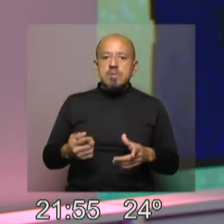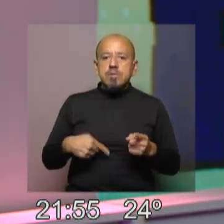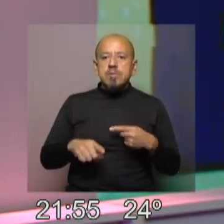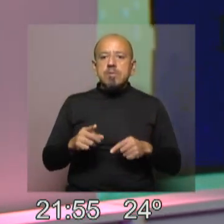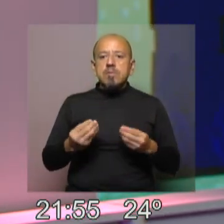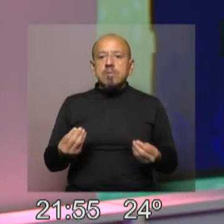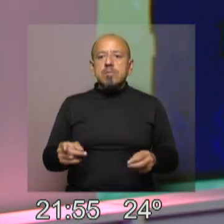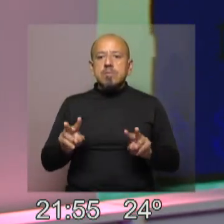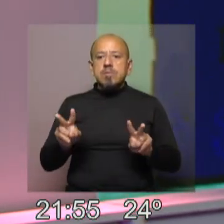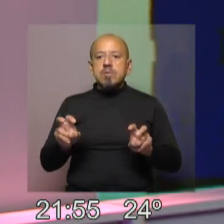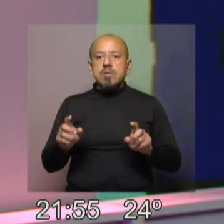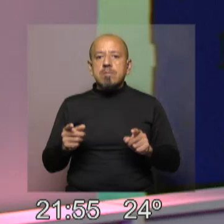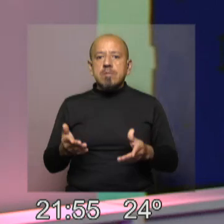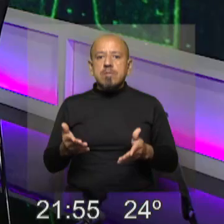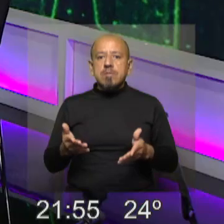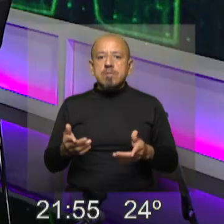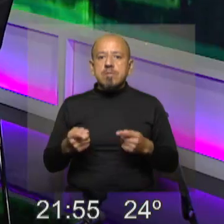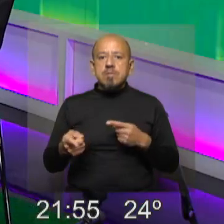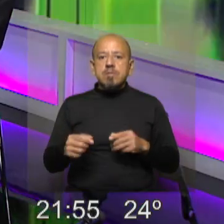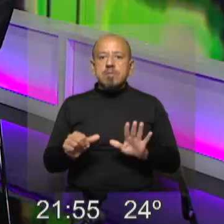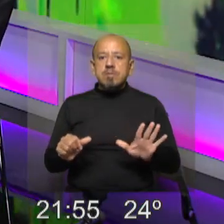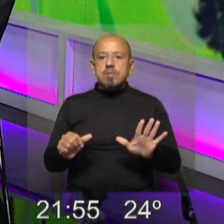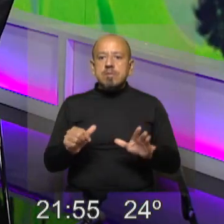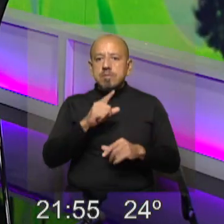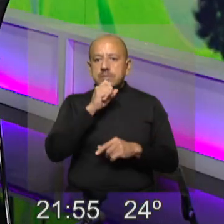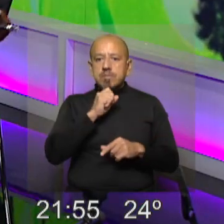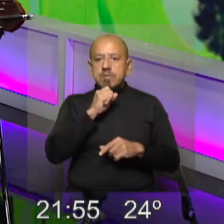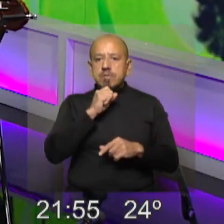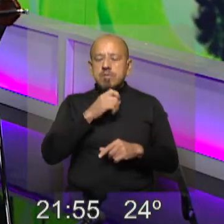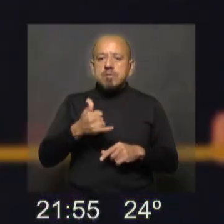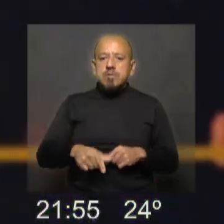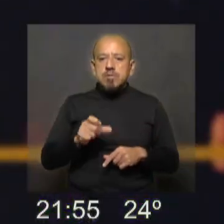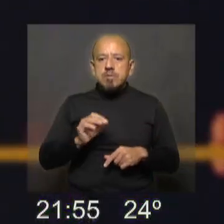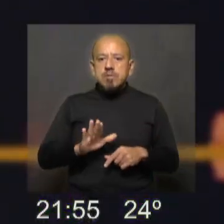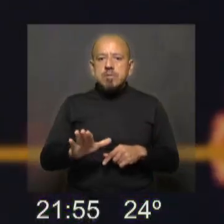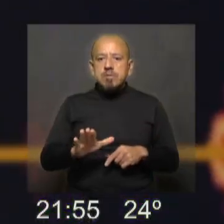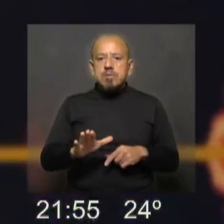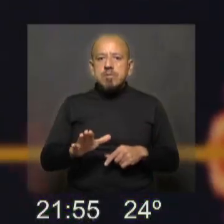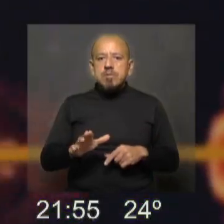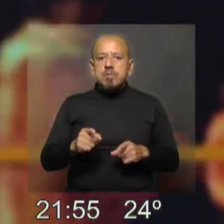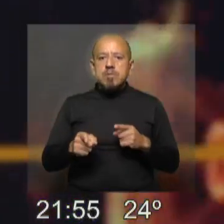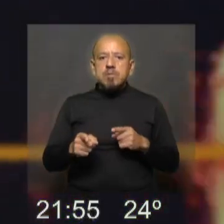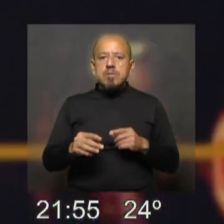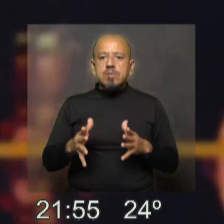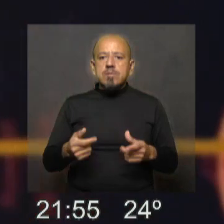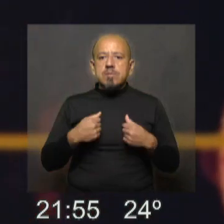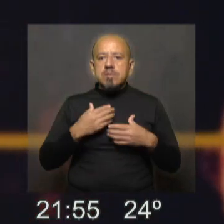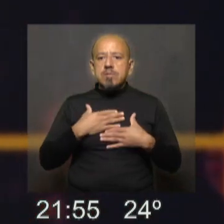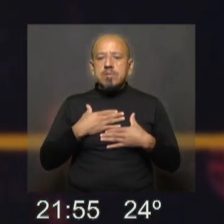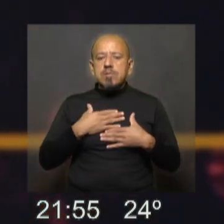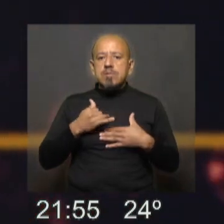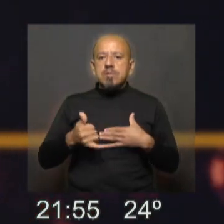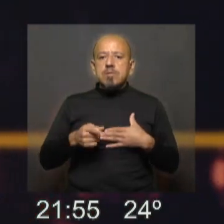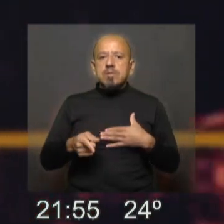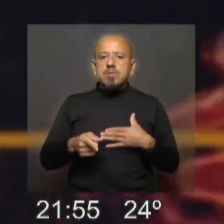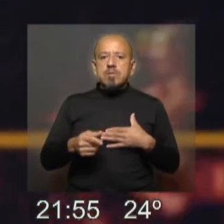temas, el repertorio? Exactamente. Bueno, el 6 de marzo tiene la particularidad, este show que es el primer toque en vivo del año, para nosotros tiene la particularidad que es un